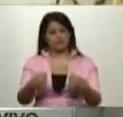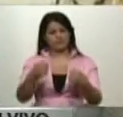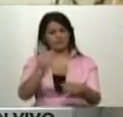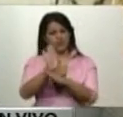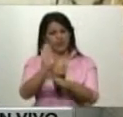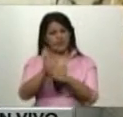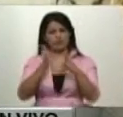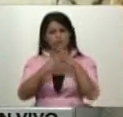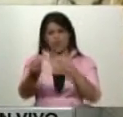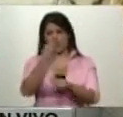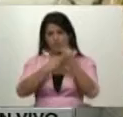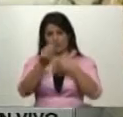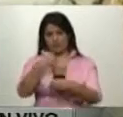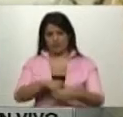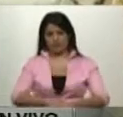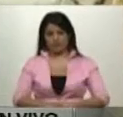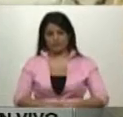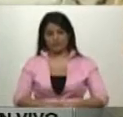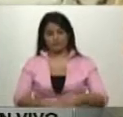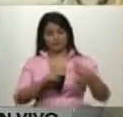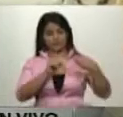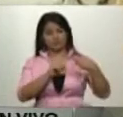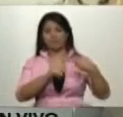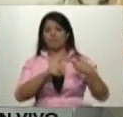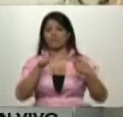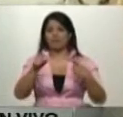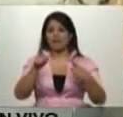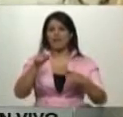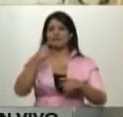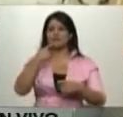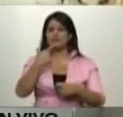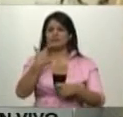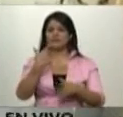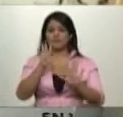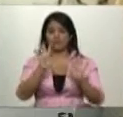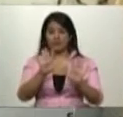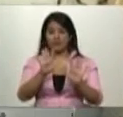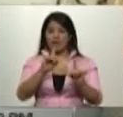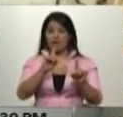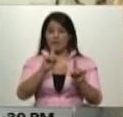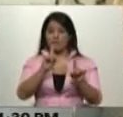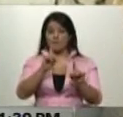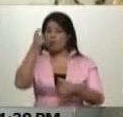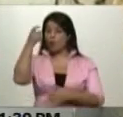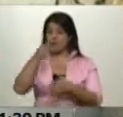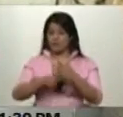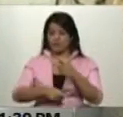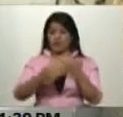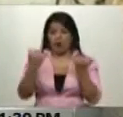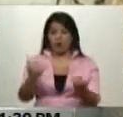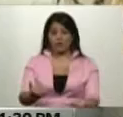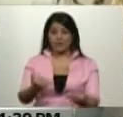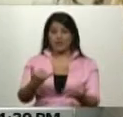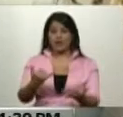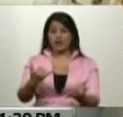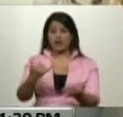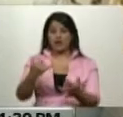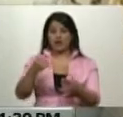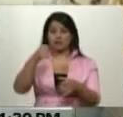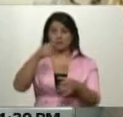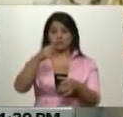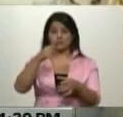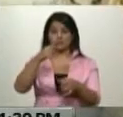soberanía alimentaria. Se prohíbe la importación, producción, comercialización, distribución, liberación, uso y